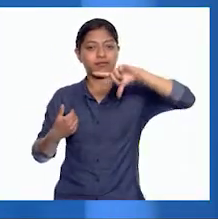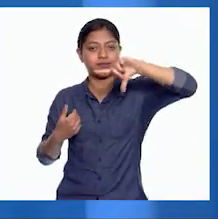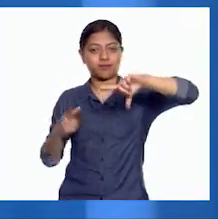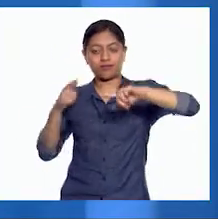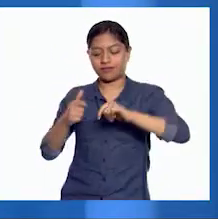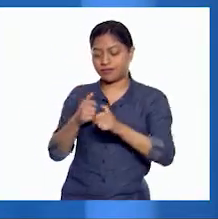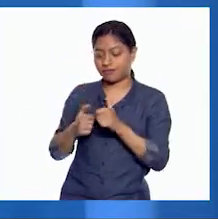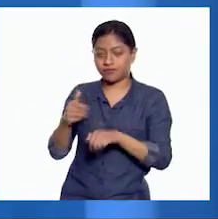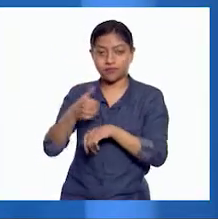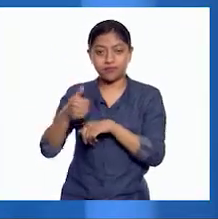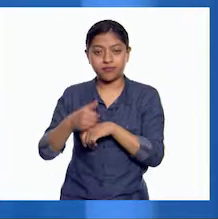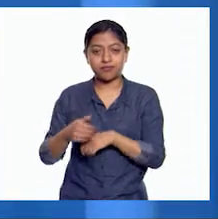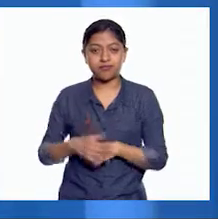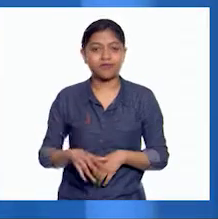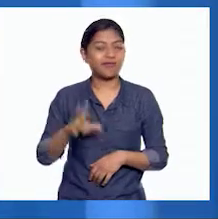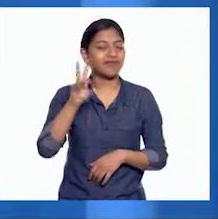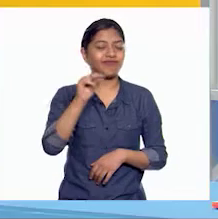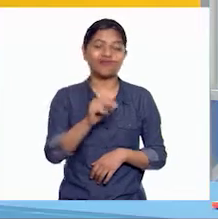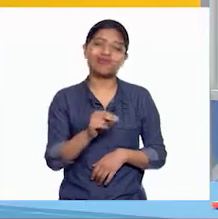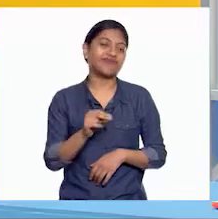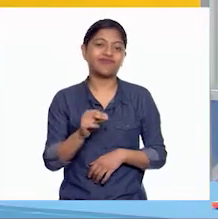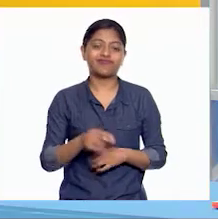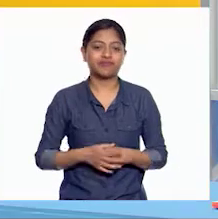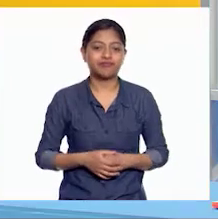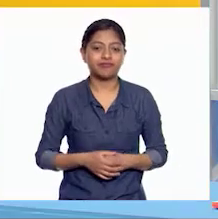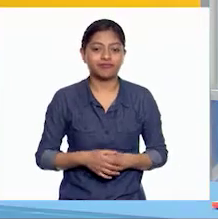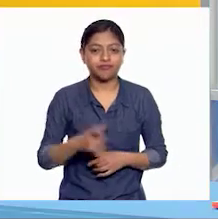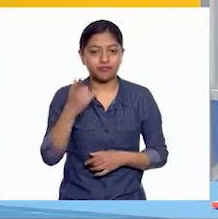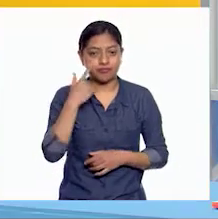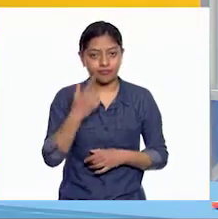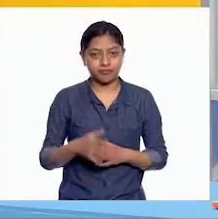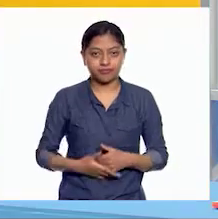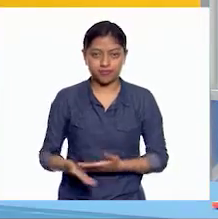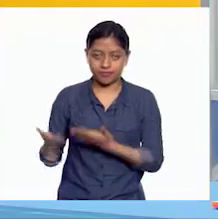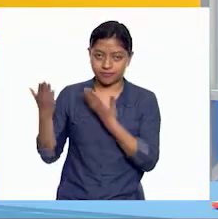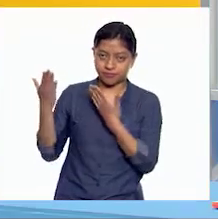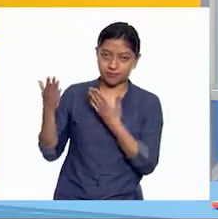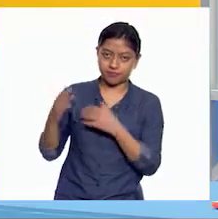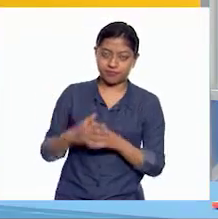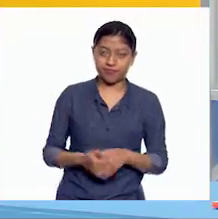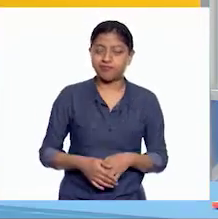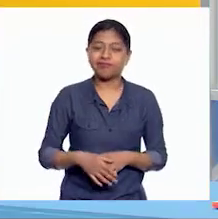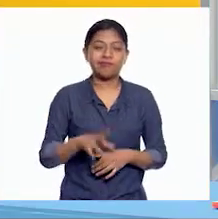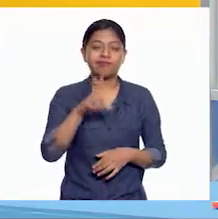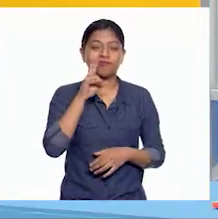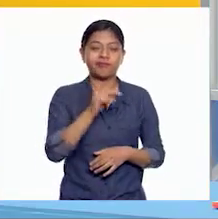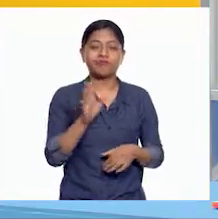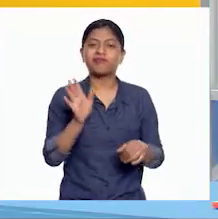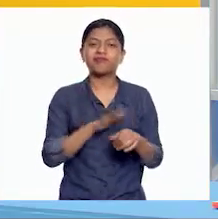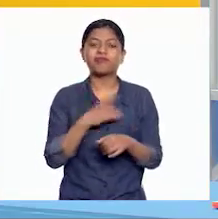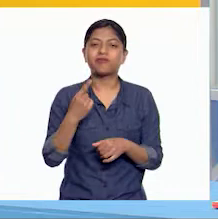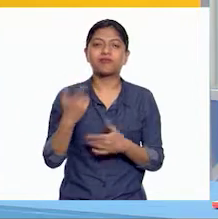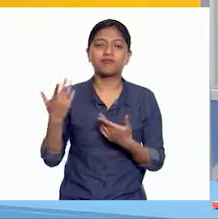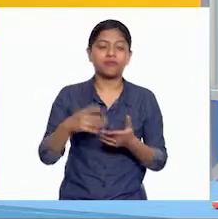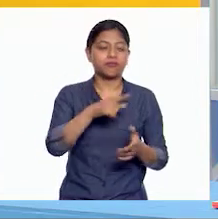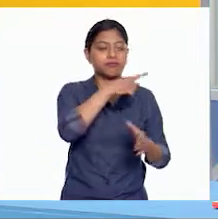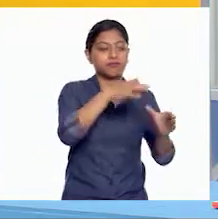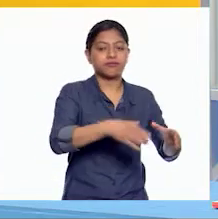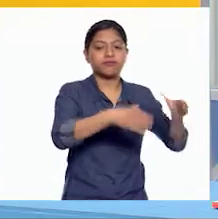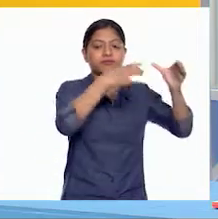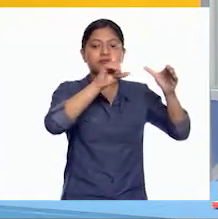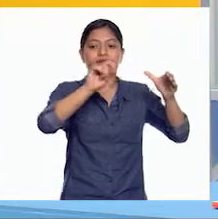calculadora y ¿qué cree, maestra? No nos sirve. Analicemos por qué María dice que no nos sirve un garrafón de 20